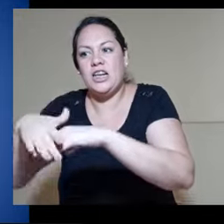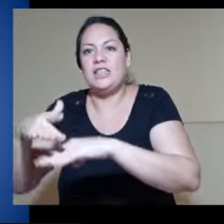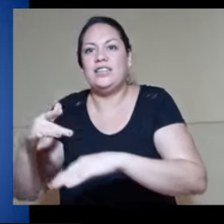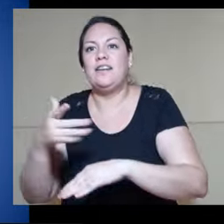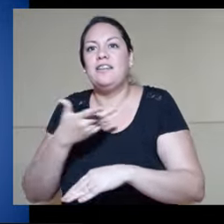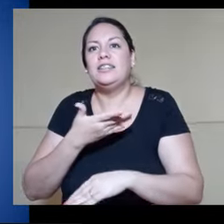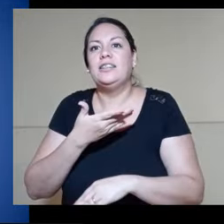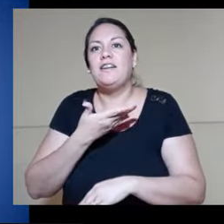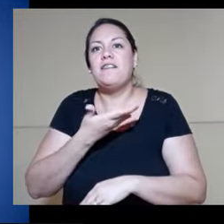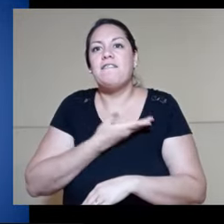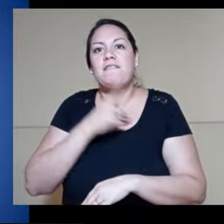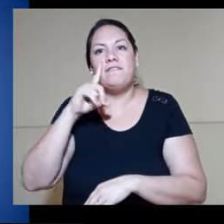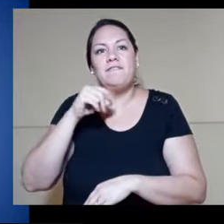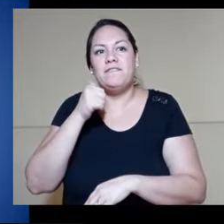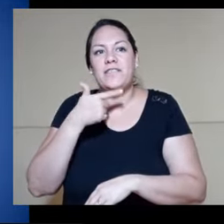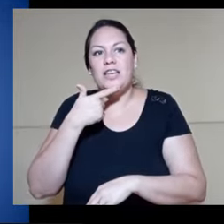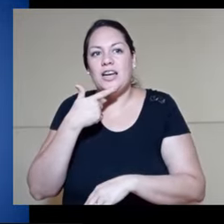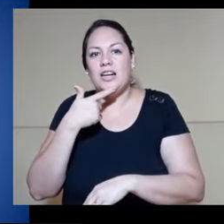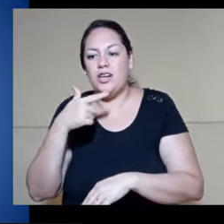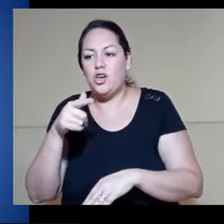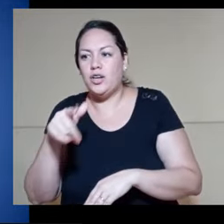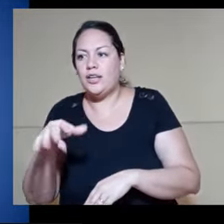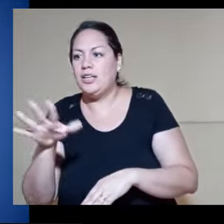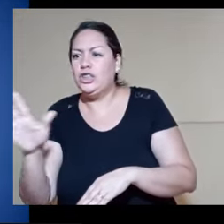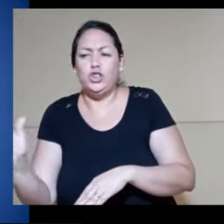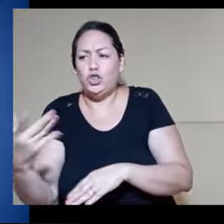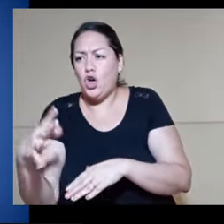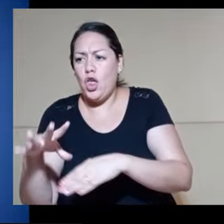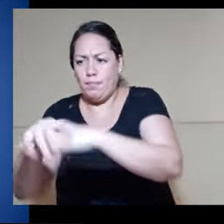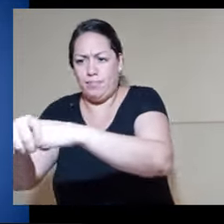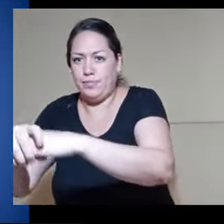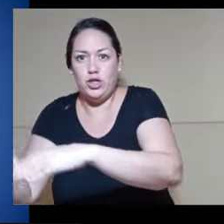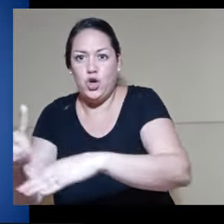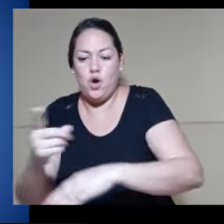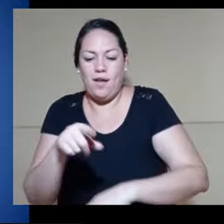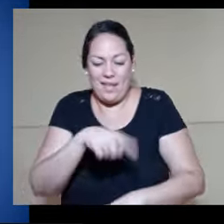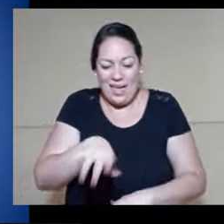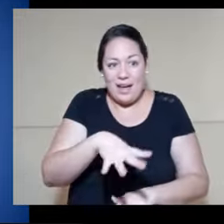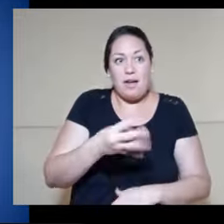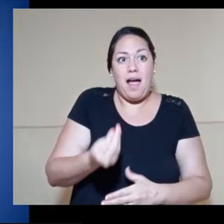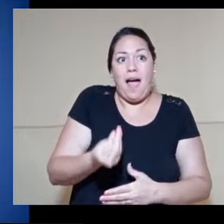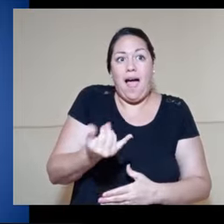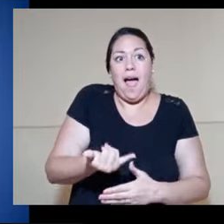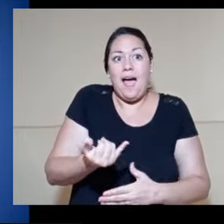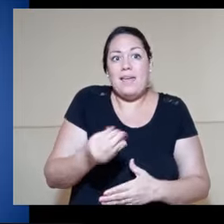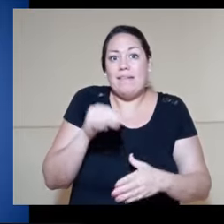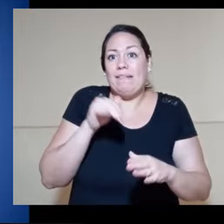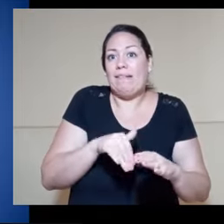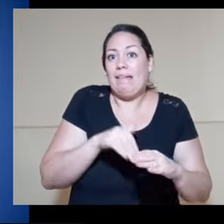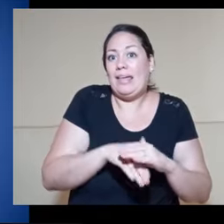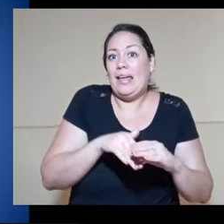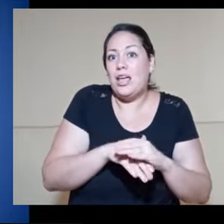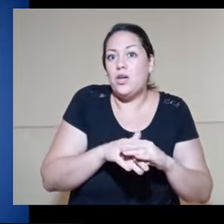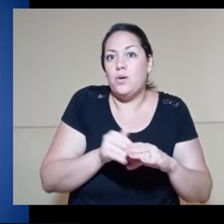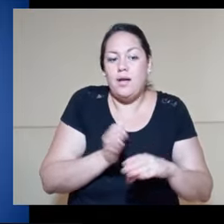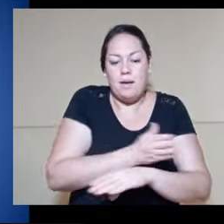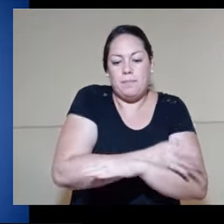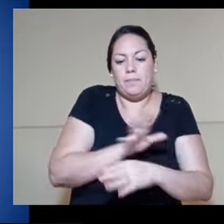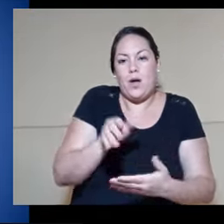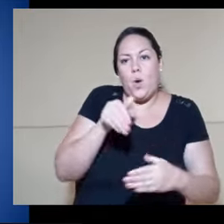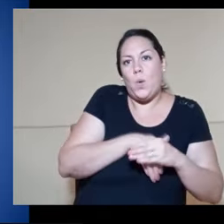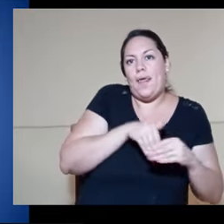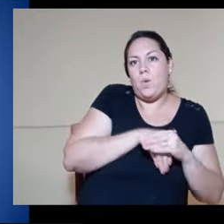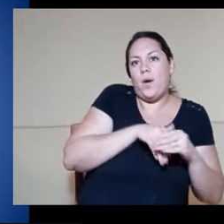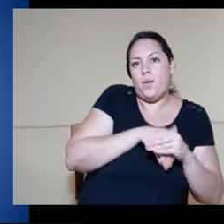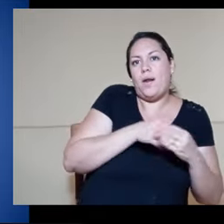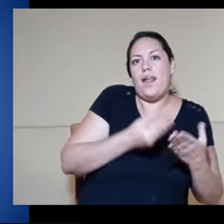membrana posináptica. Estos que sobran los recapta, los vuelve a captar la célula